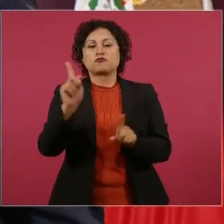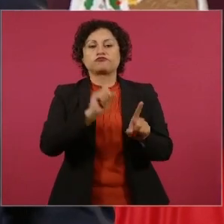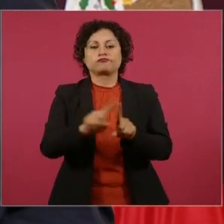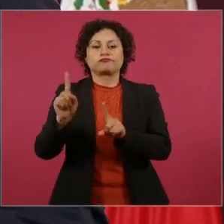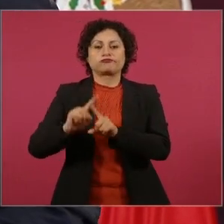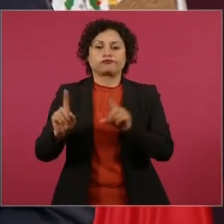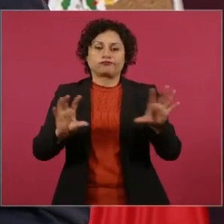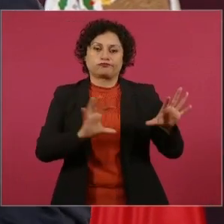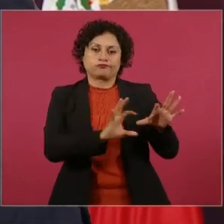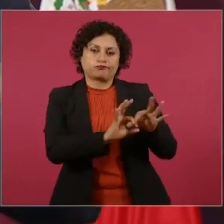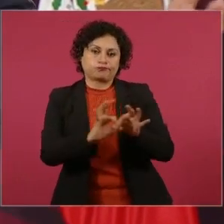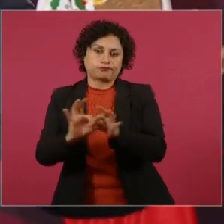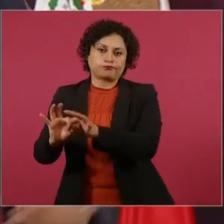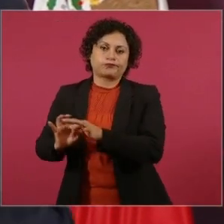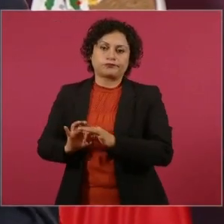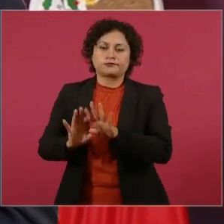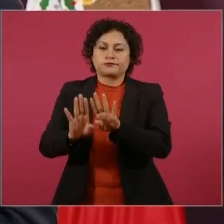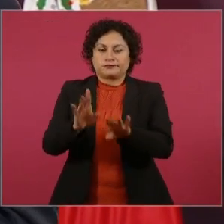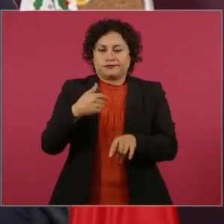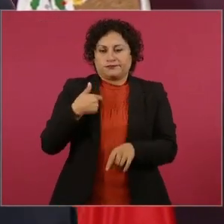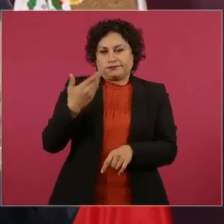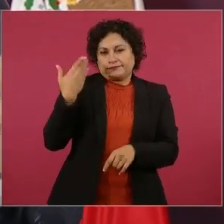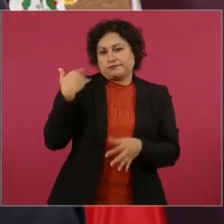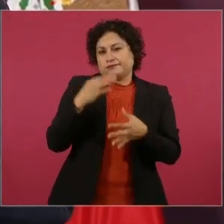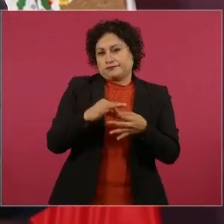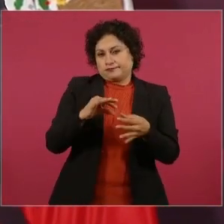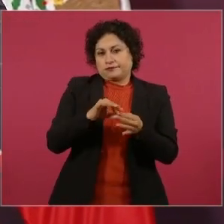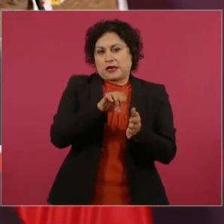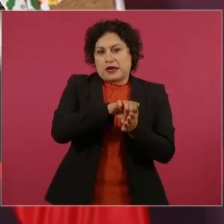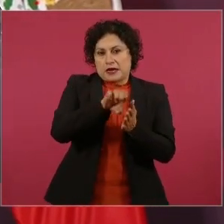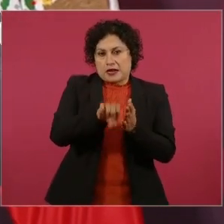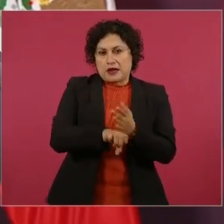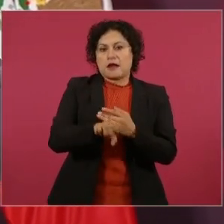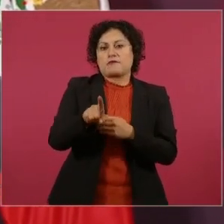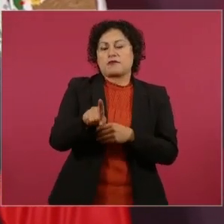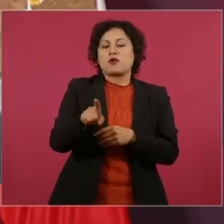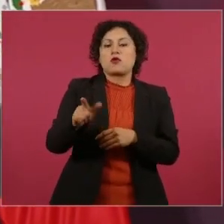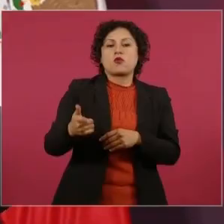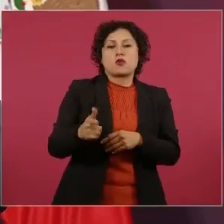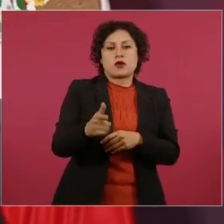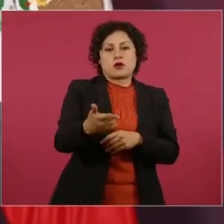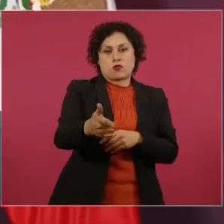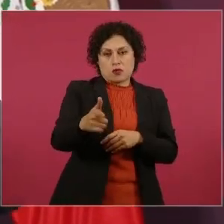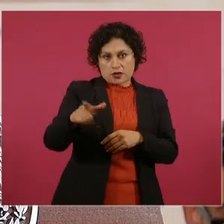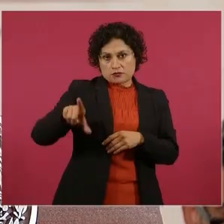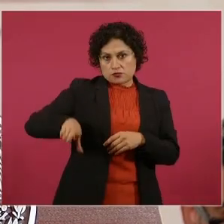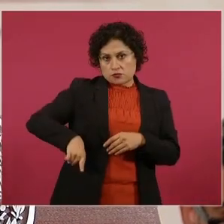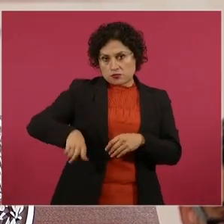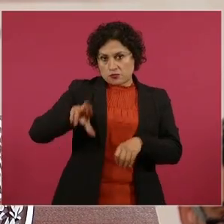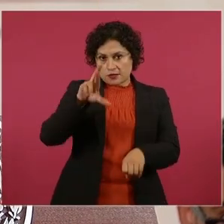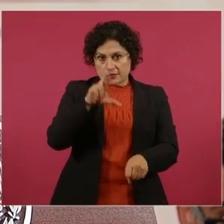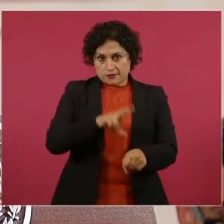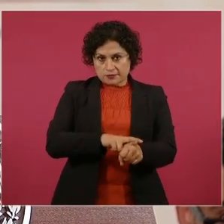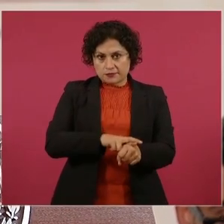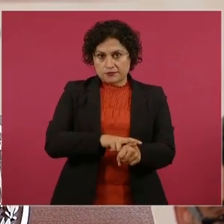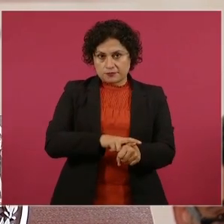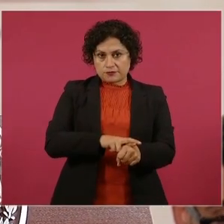yo de Guanajuato del gobernador estamos a está ayudando en todo lo que